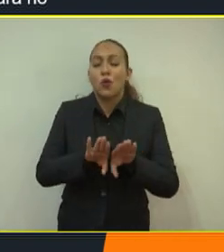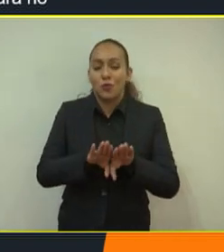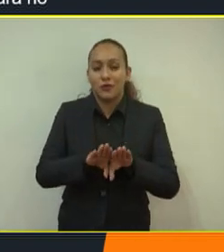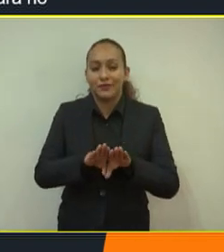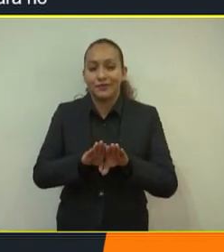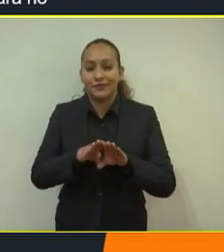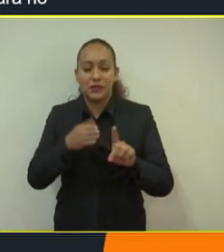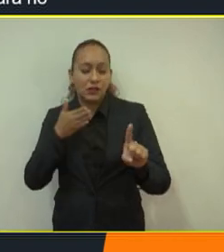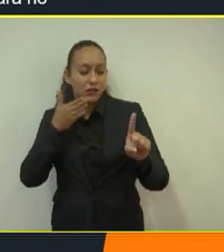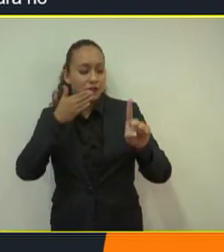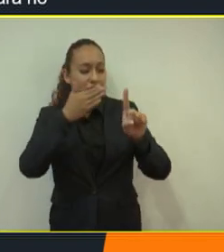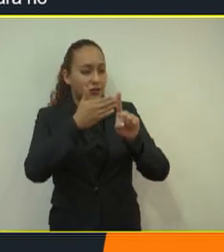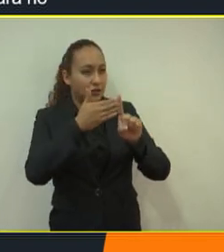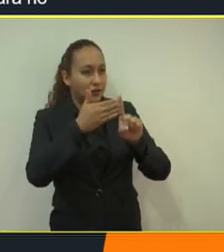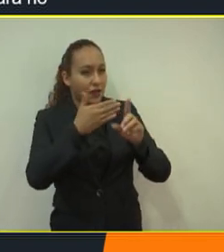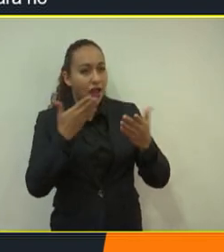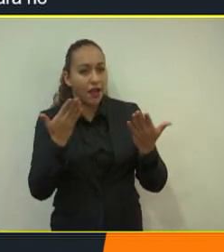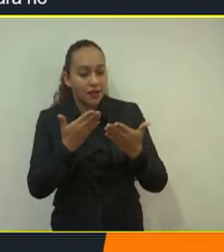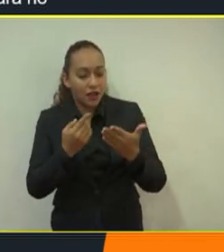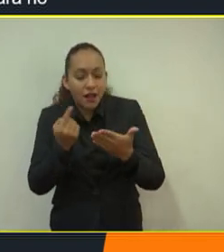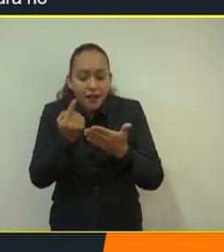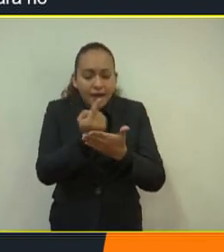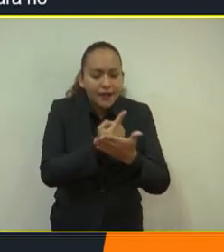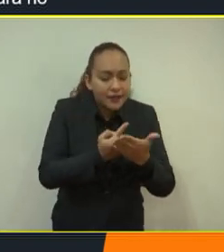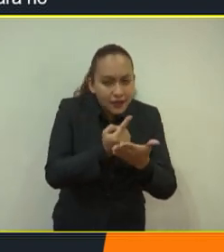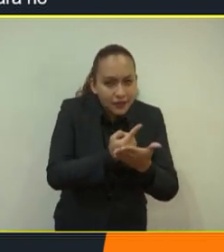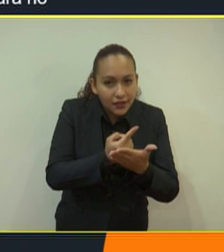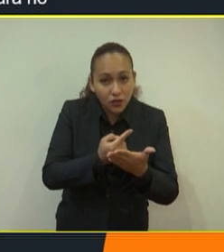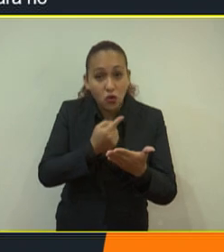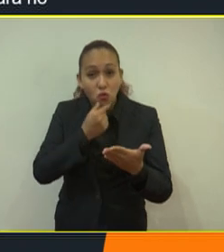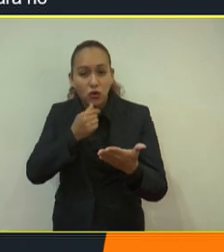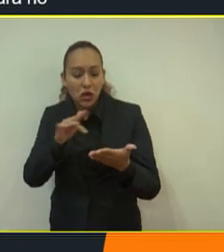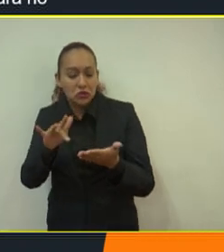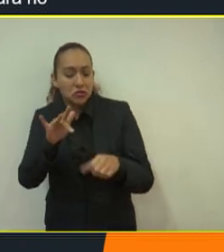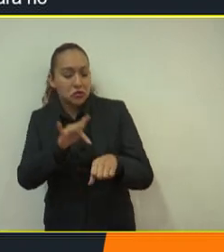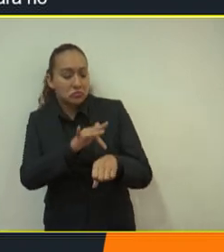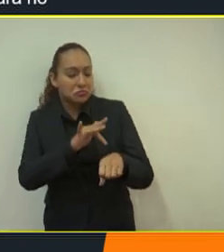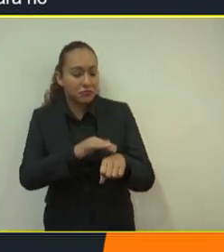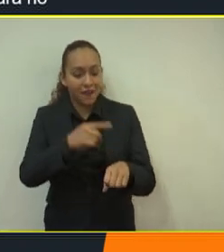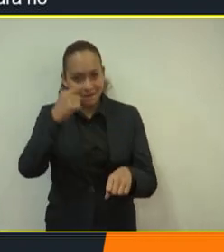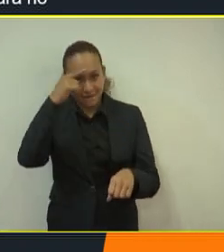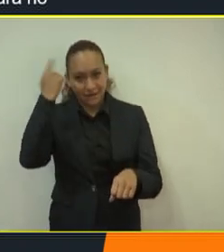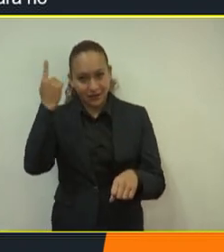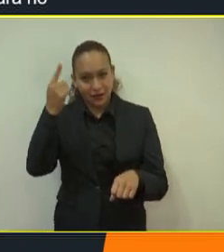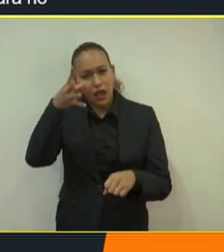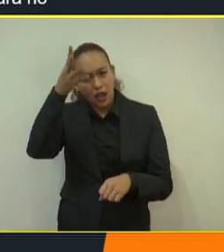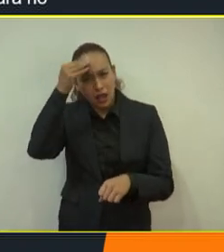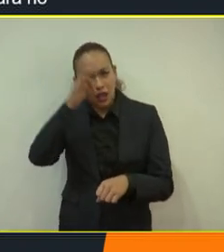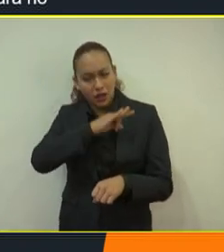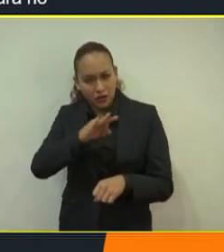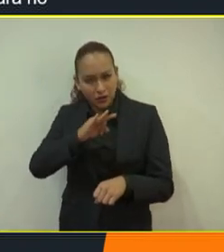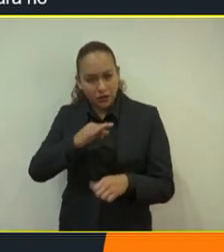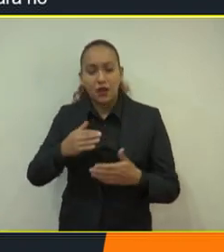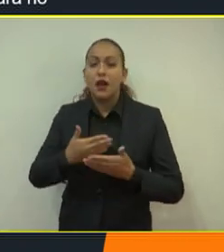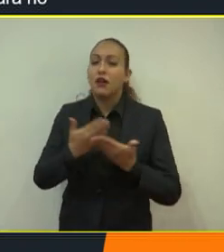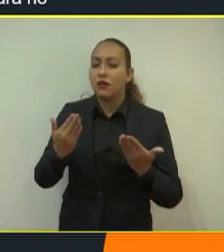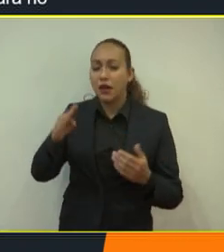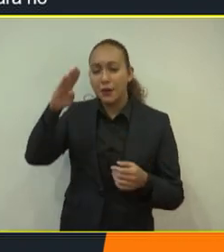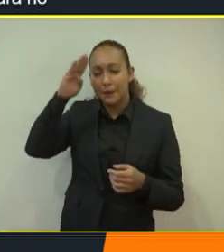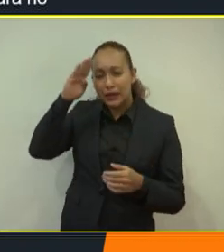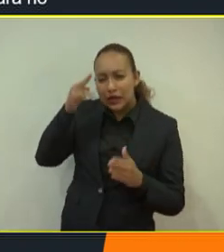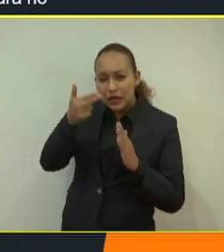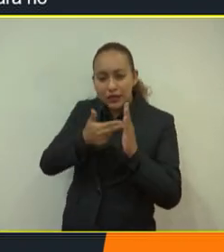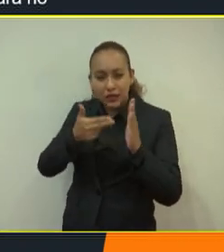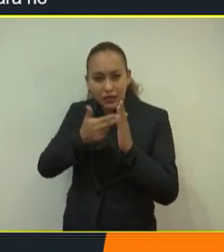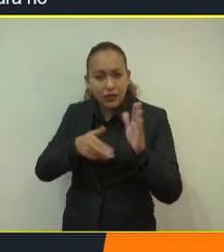finalidad tener un diseño accesible, de fácil uso y flexible para el usuario. Se contemplan los diferentes requerimientos de cada